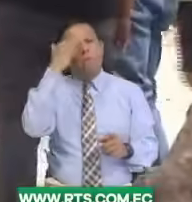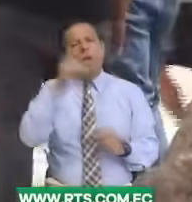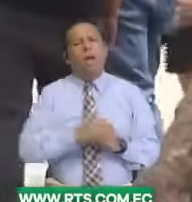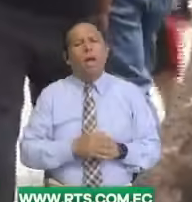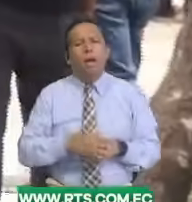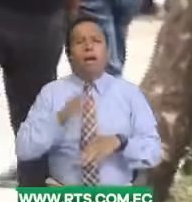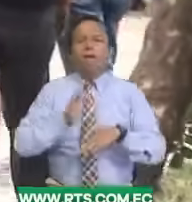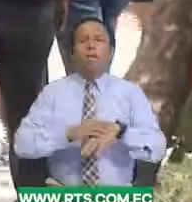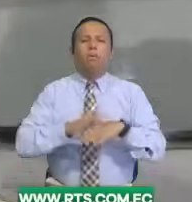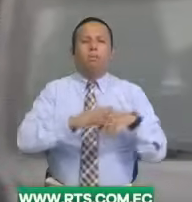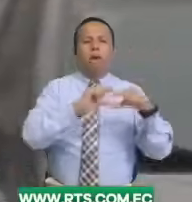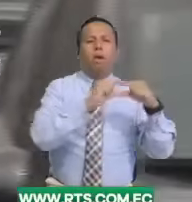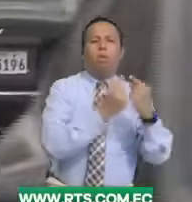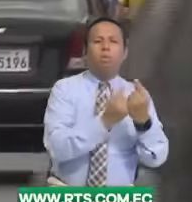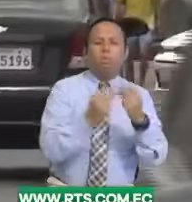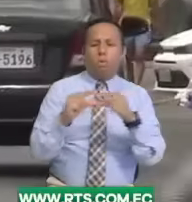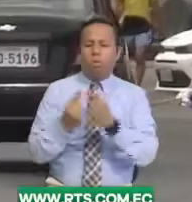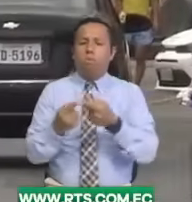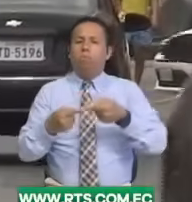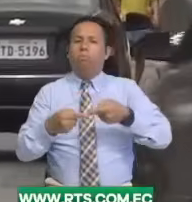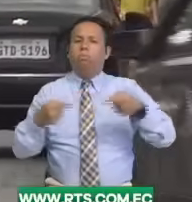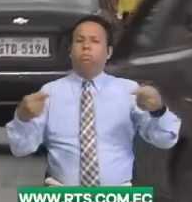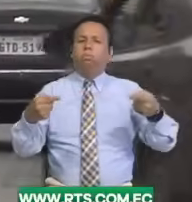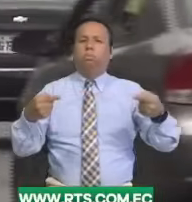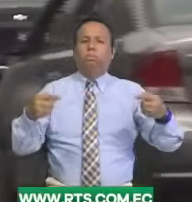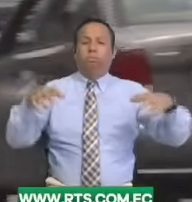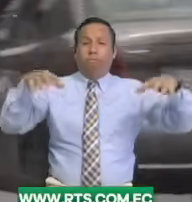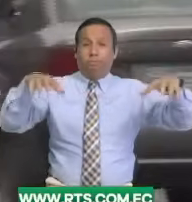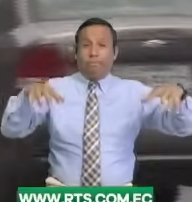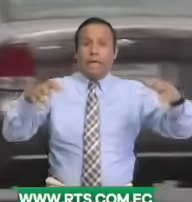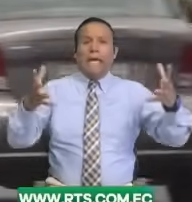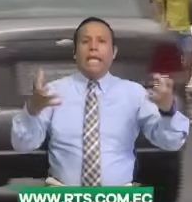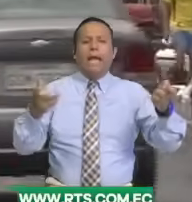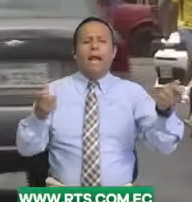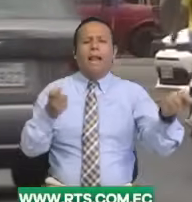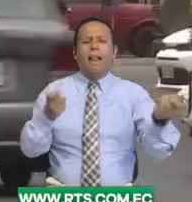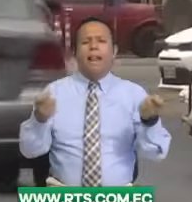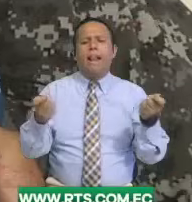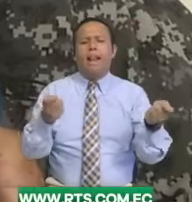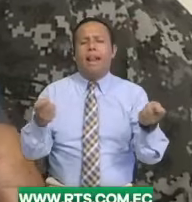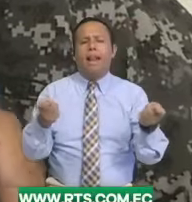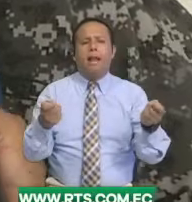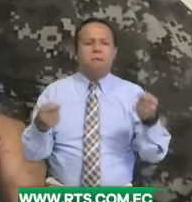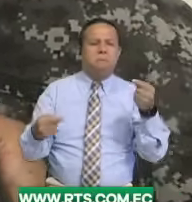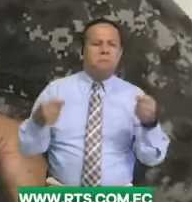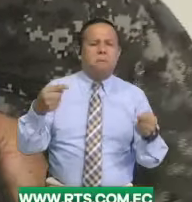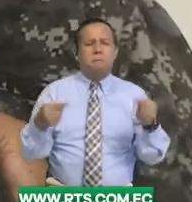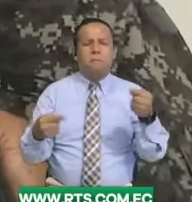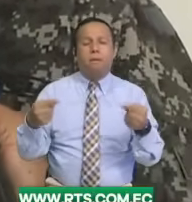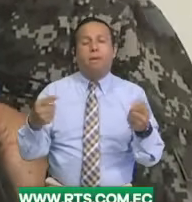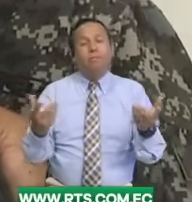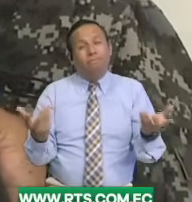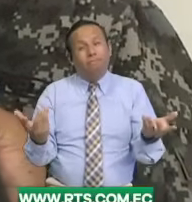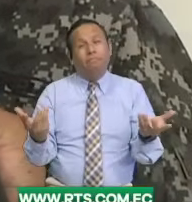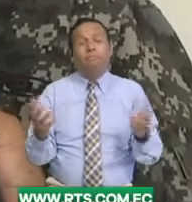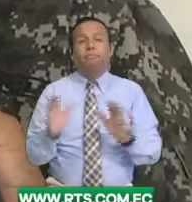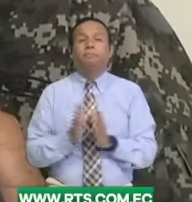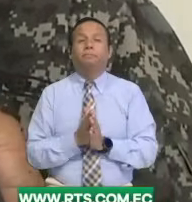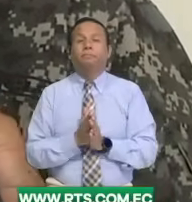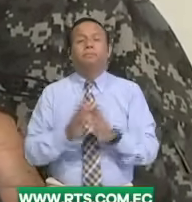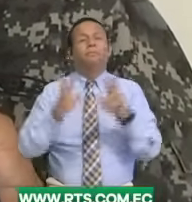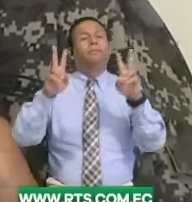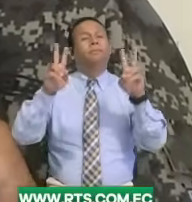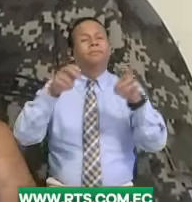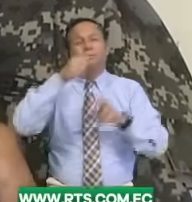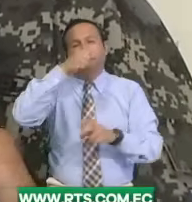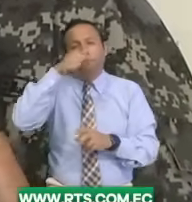delincuencia organizada que se estarían disputando el control de ese territorio. Normalmente hablábamos de el control por un tema